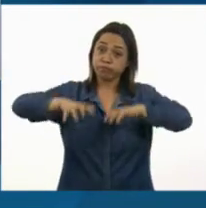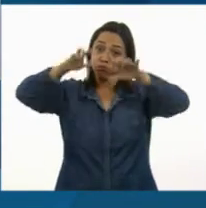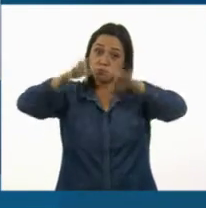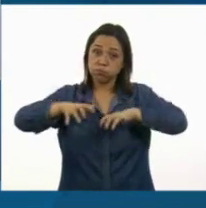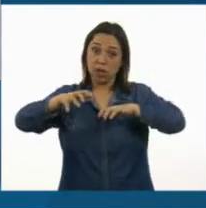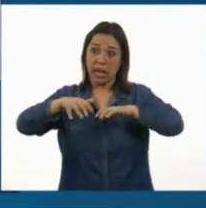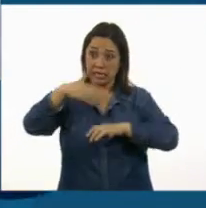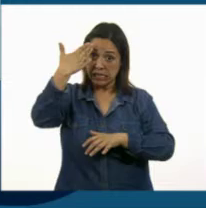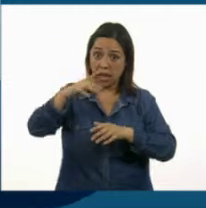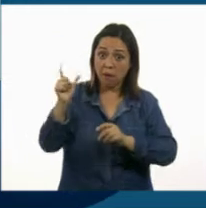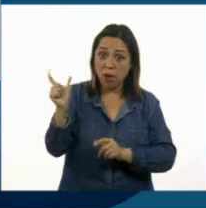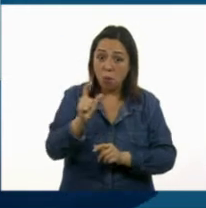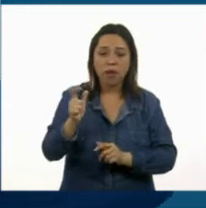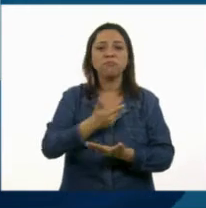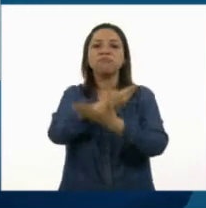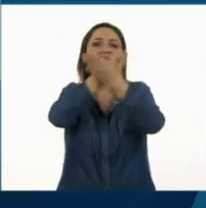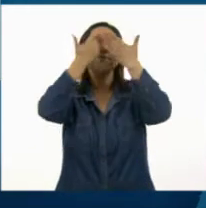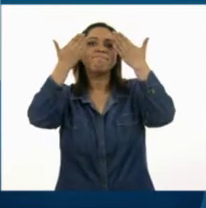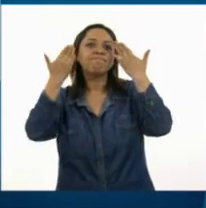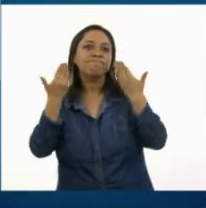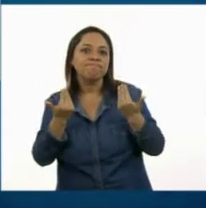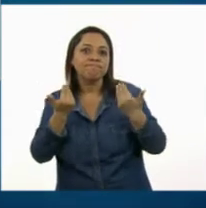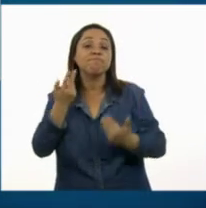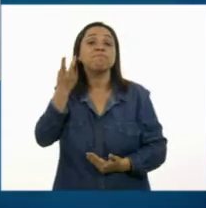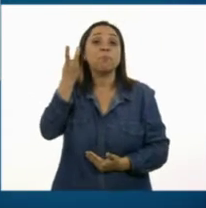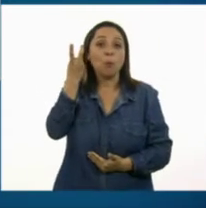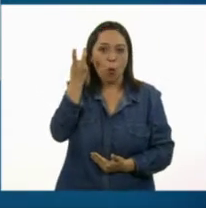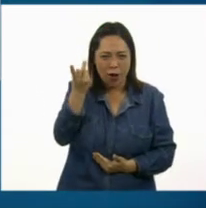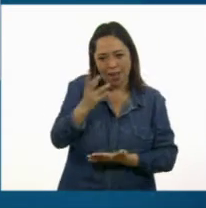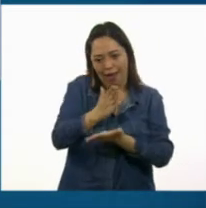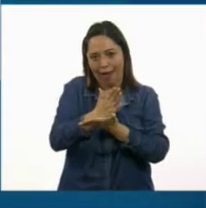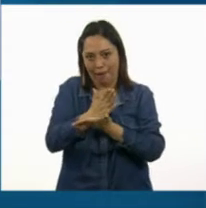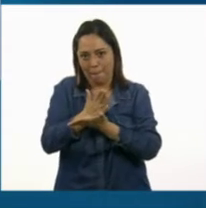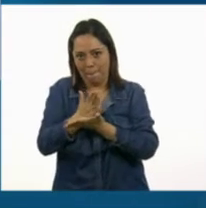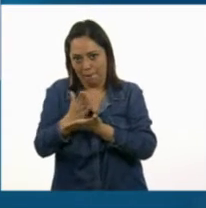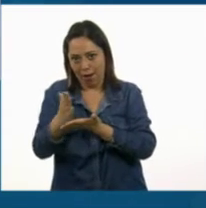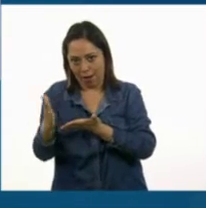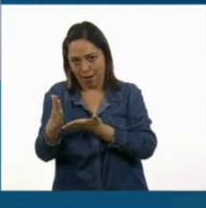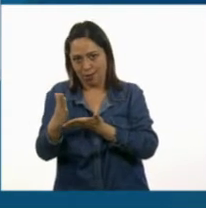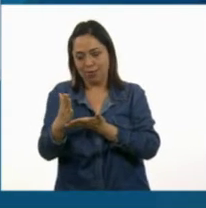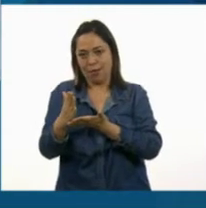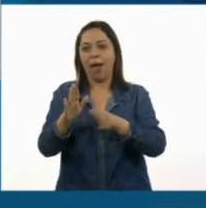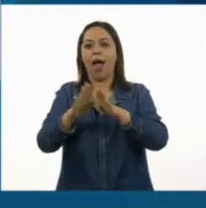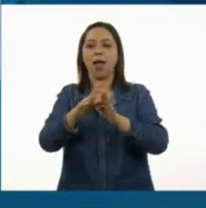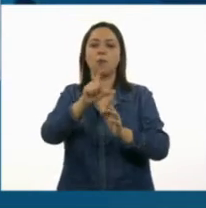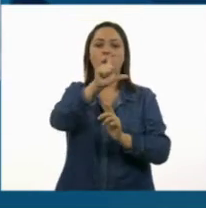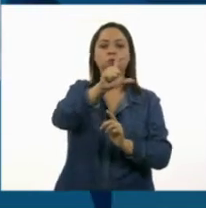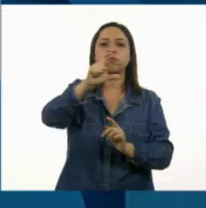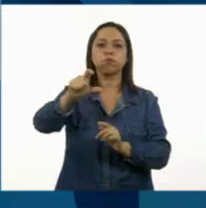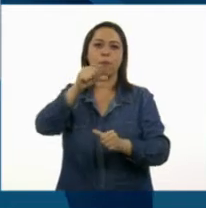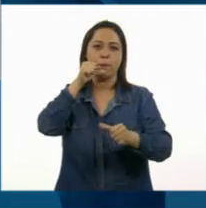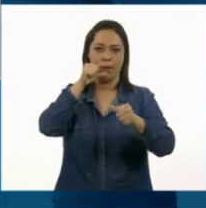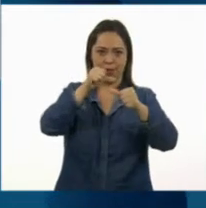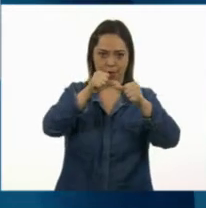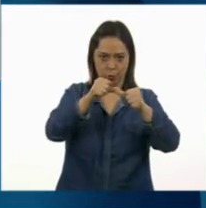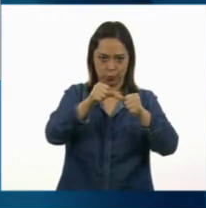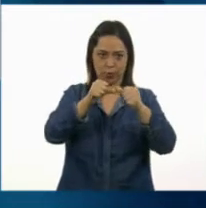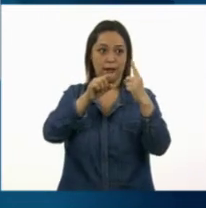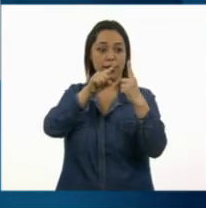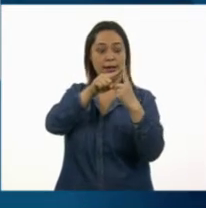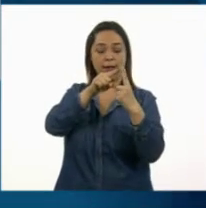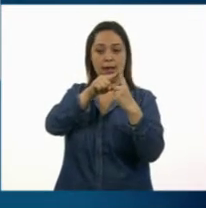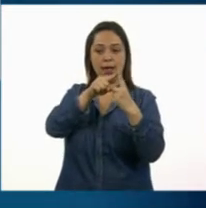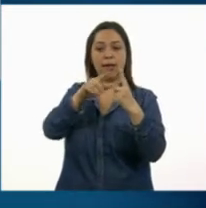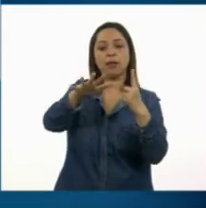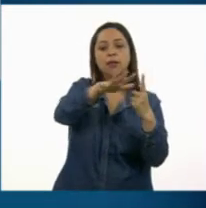definido. Por este motivo, son una excepción. Se componen de 2 letras mayúsculas. La primera indica el grupo